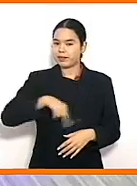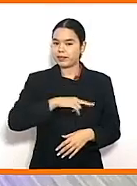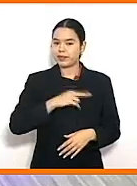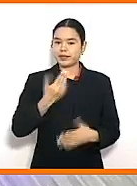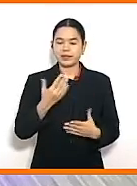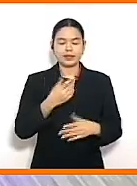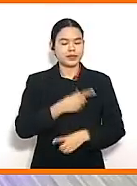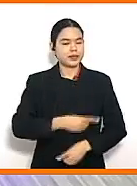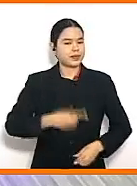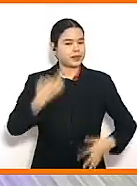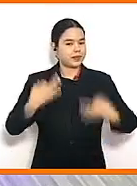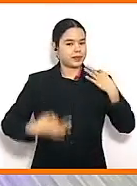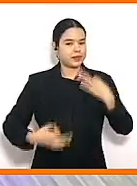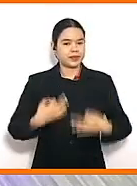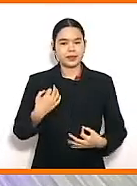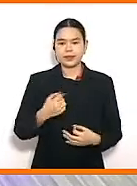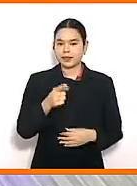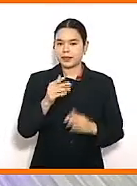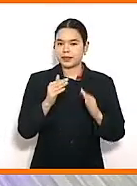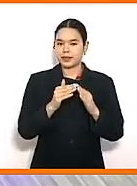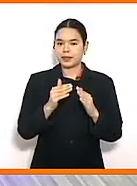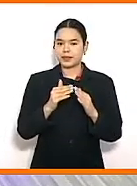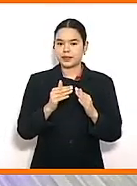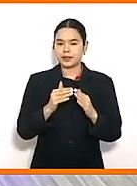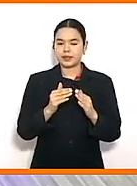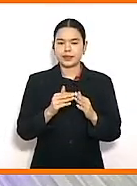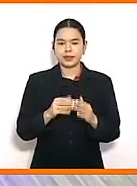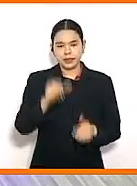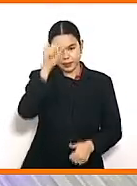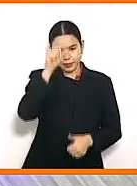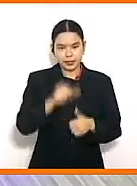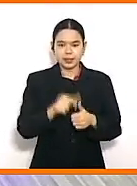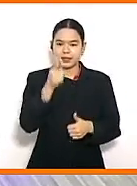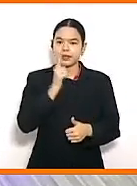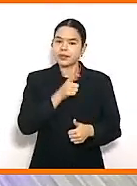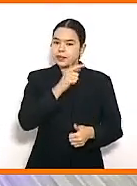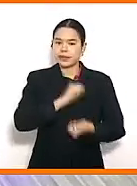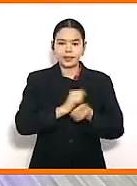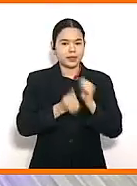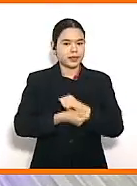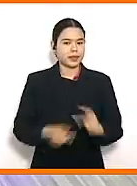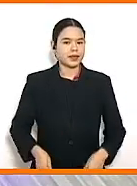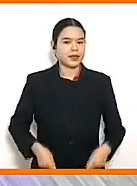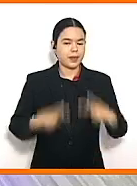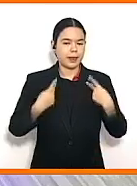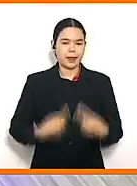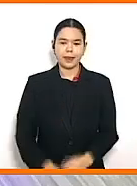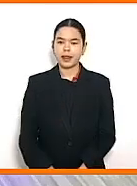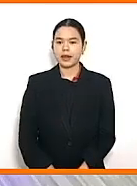haberles llevado la alegría y la diversión hasta las puertas de su casa. Recuerda que Loto te cambia la vida.